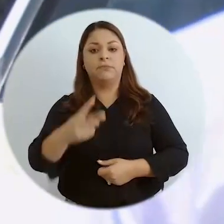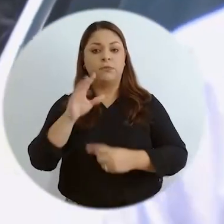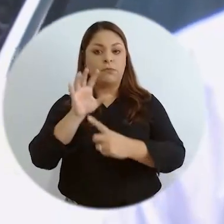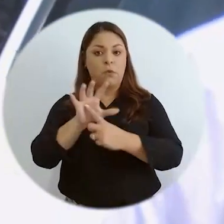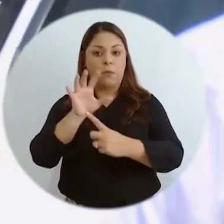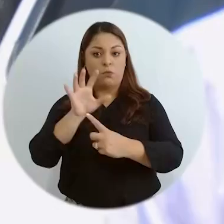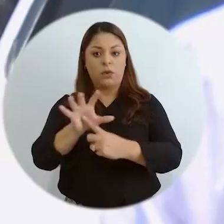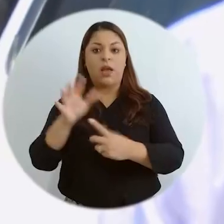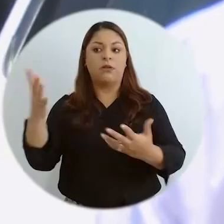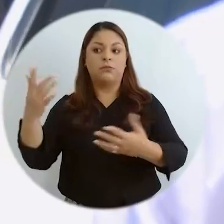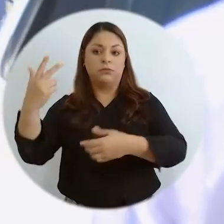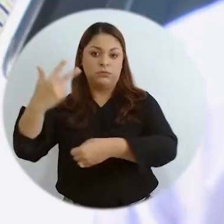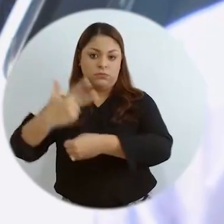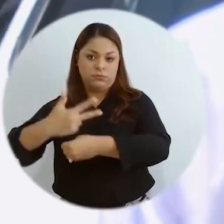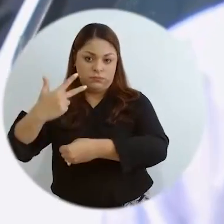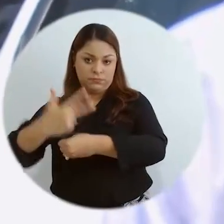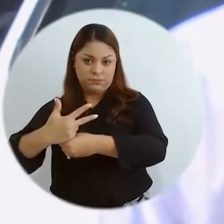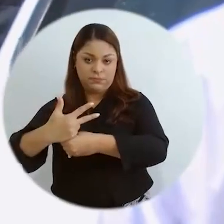la presidencia